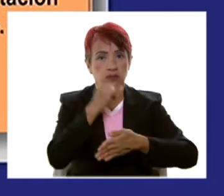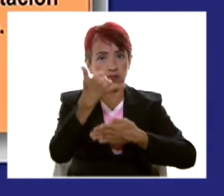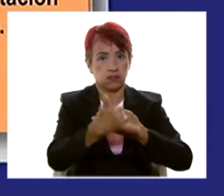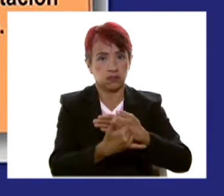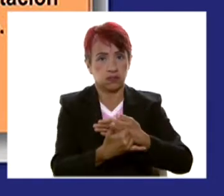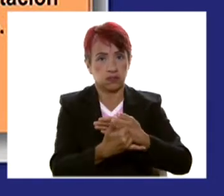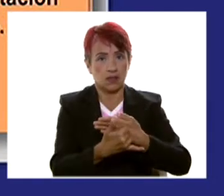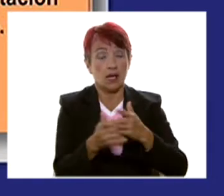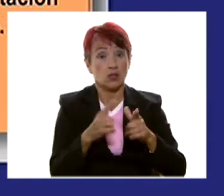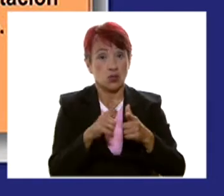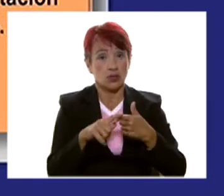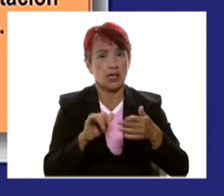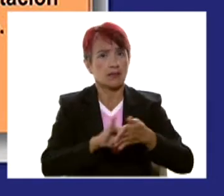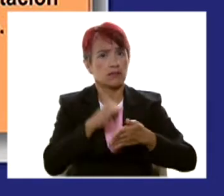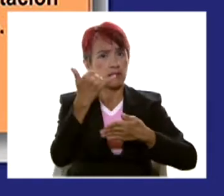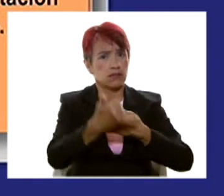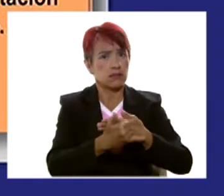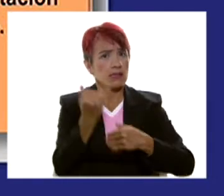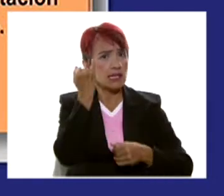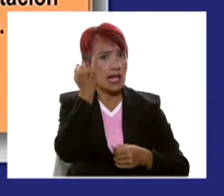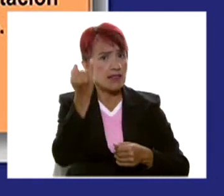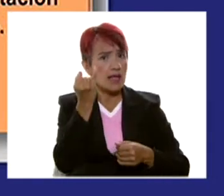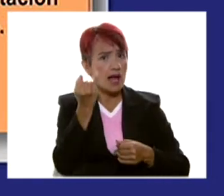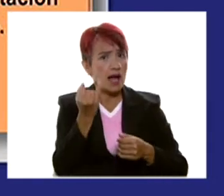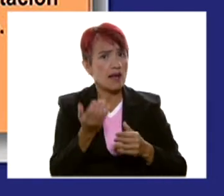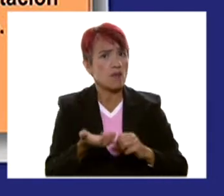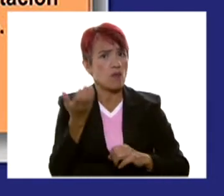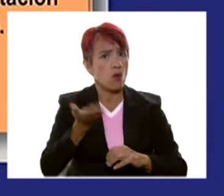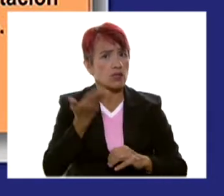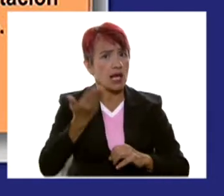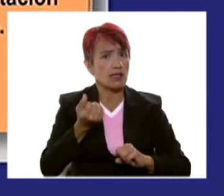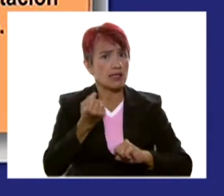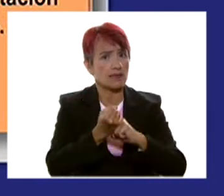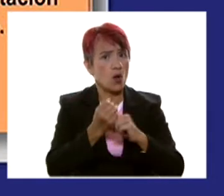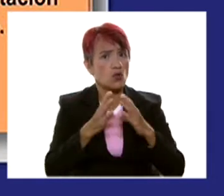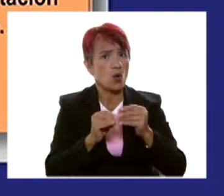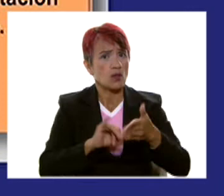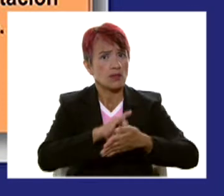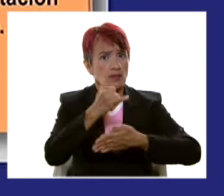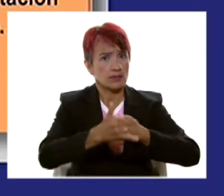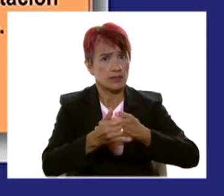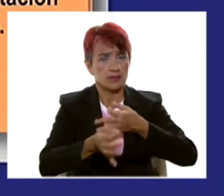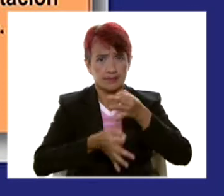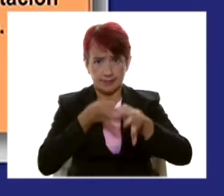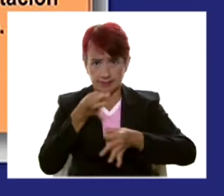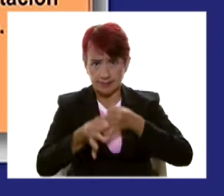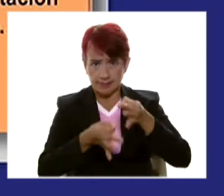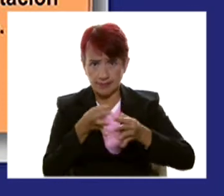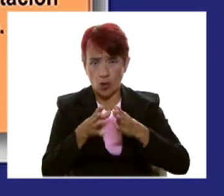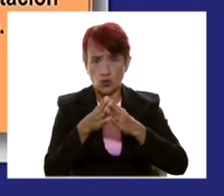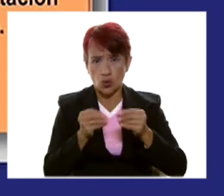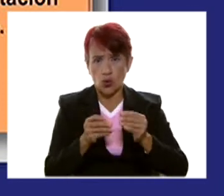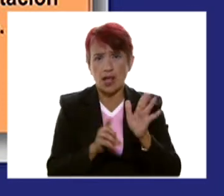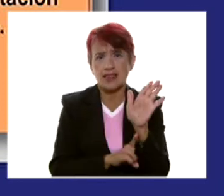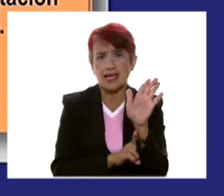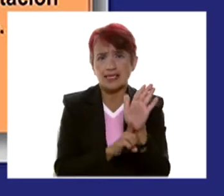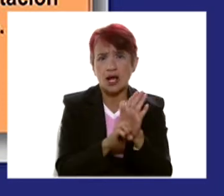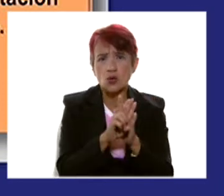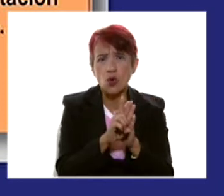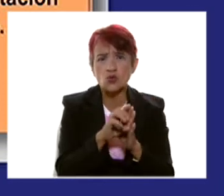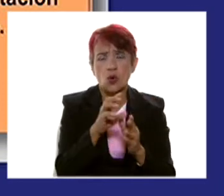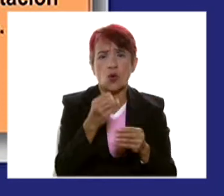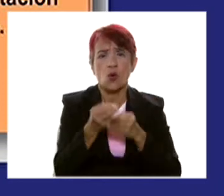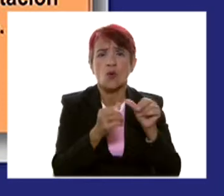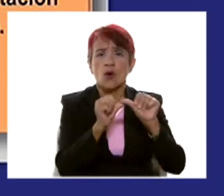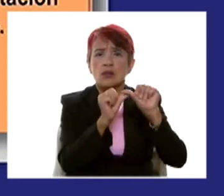tal. Cuando yo hablo de la tesis es idea fundamental que se define. Debe formularse de forma clara. Cuando hablo del cuerpo es como el desarrollo como tal, como